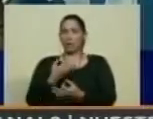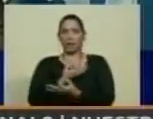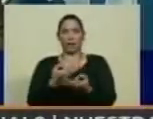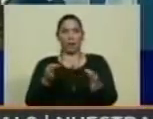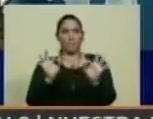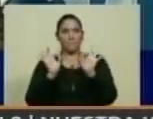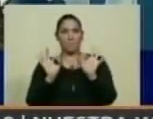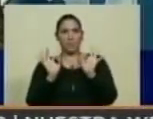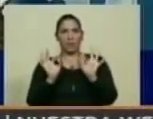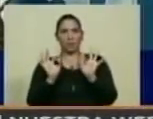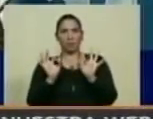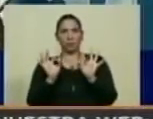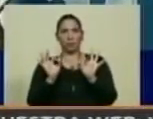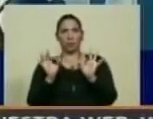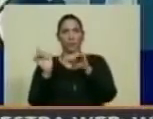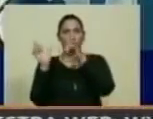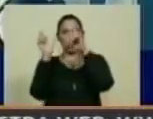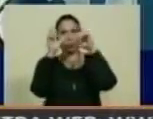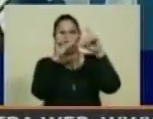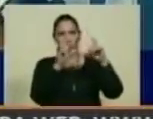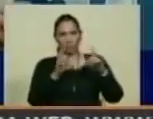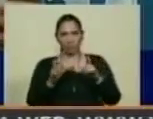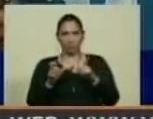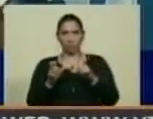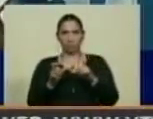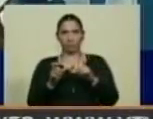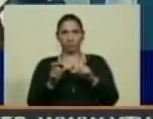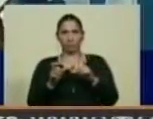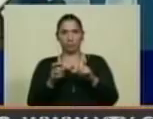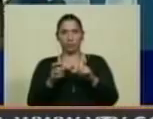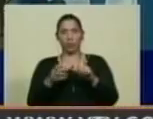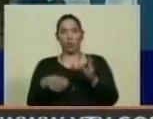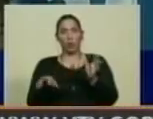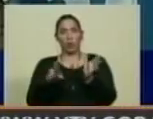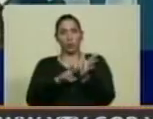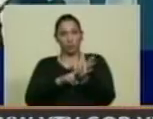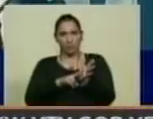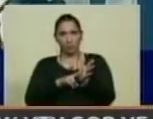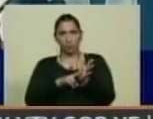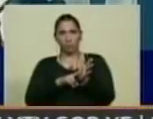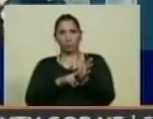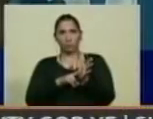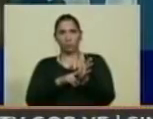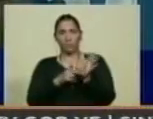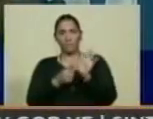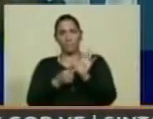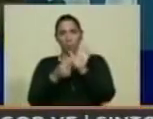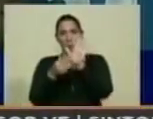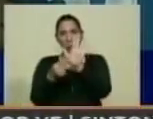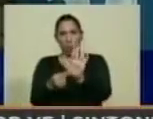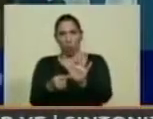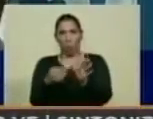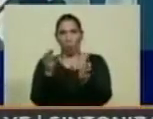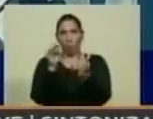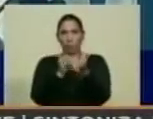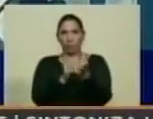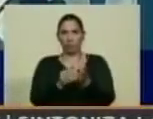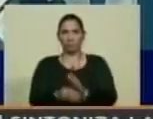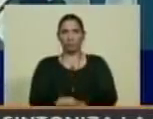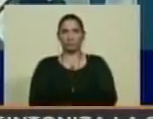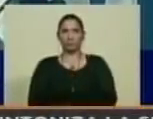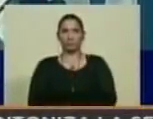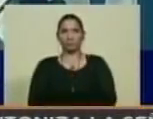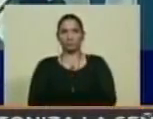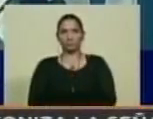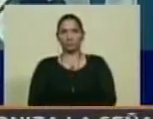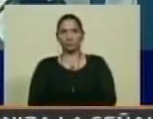registrada en fotografías. Y nuevamente repito, quiero mostrar, pues, si los que no pudieron